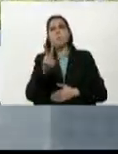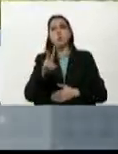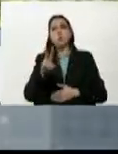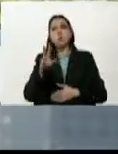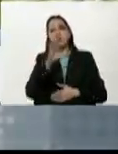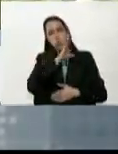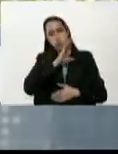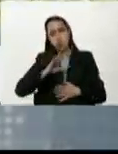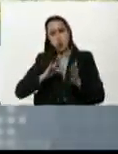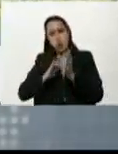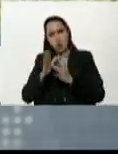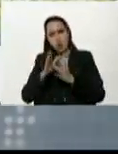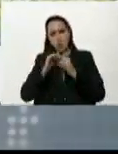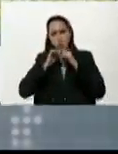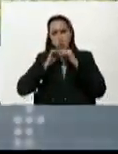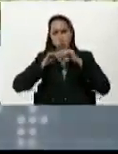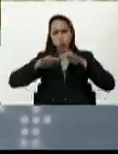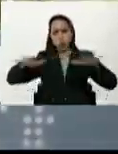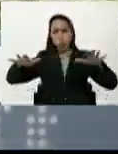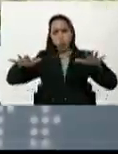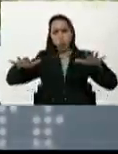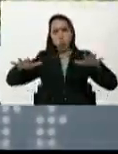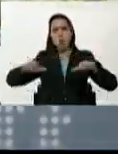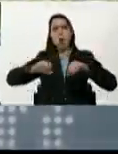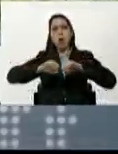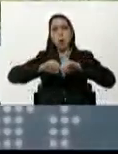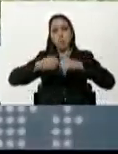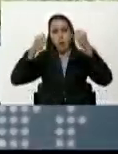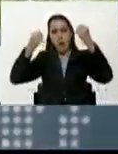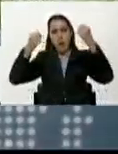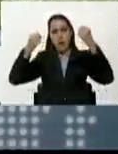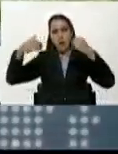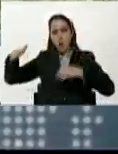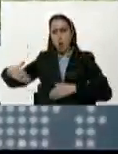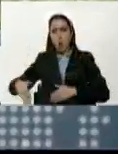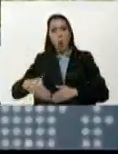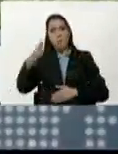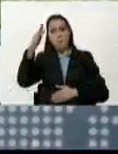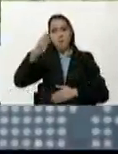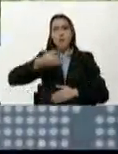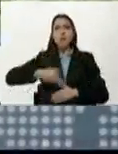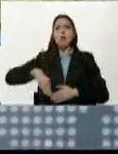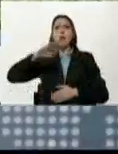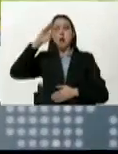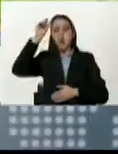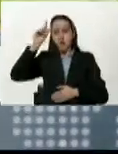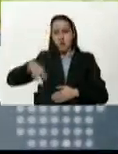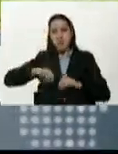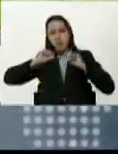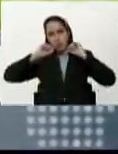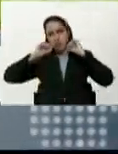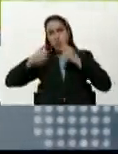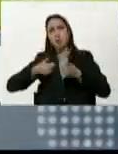jesucristo nos multiplica los panes los peces el café el maíz